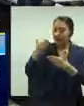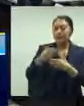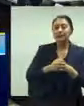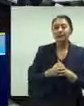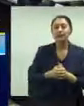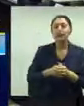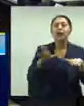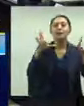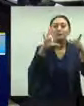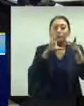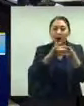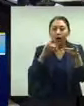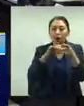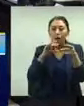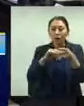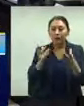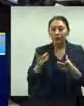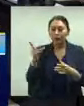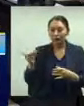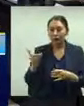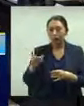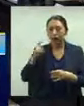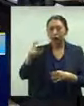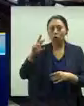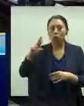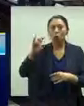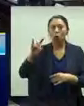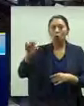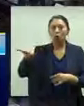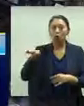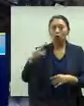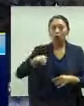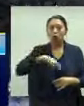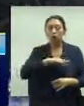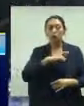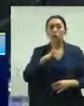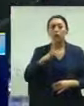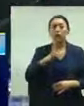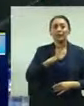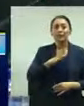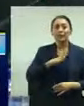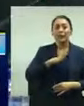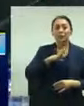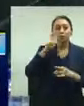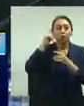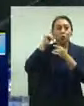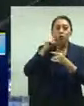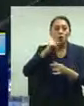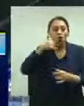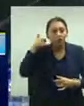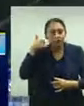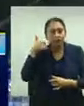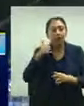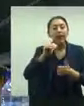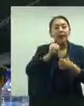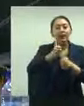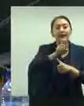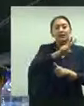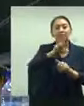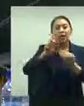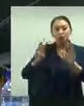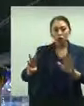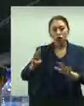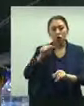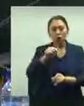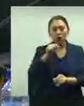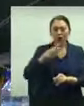para comentarle, diputado Cruz, que nosotros tenemos un call center que es el 1528. El cual se está tomando todas